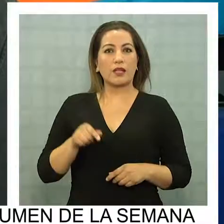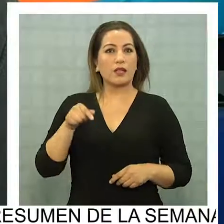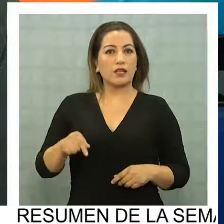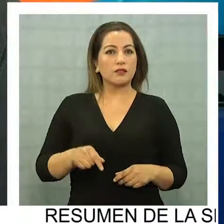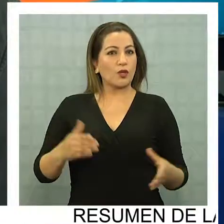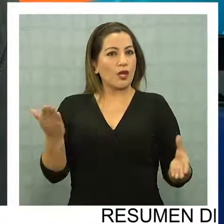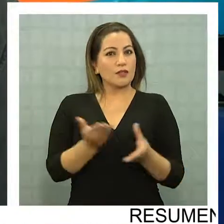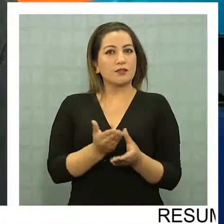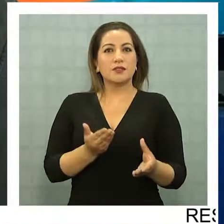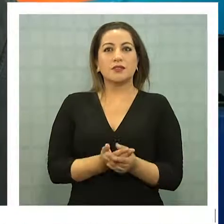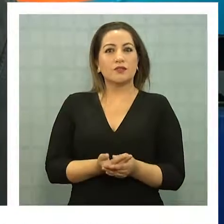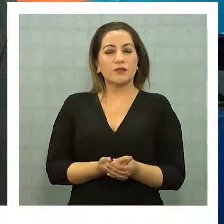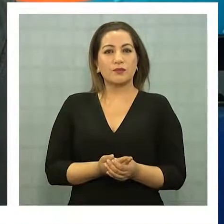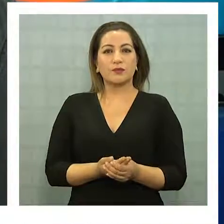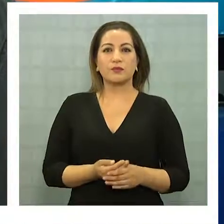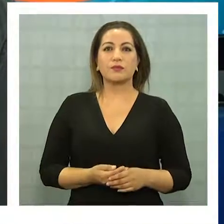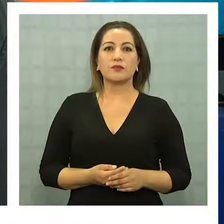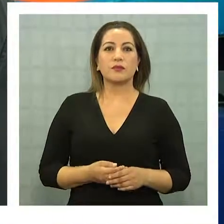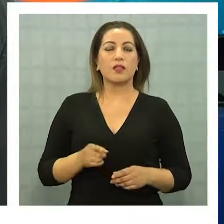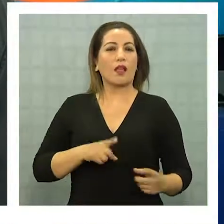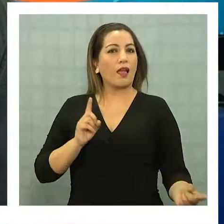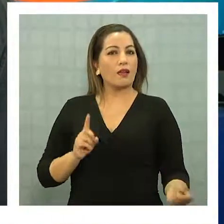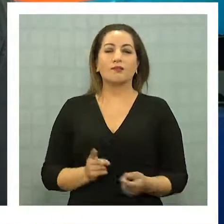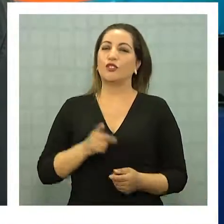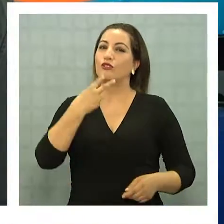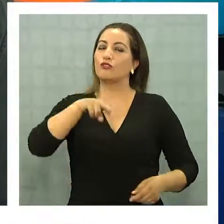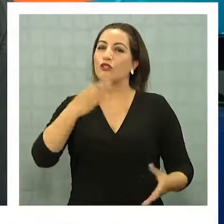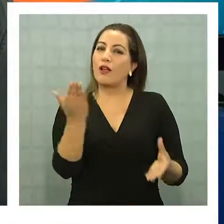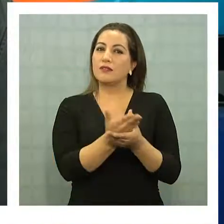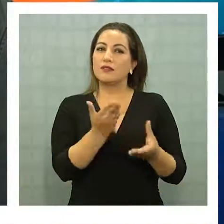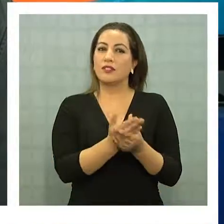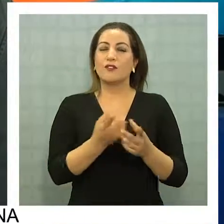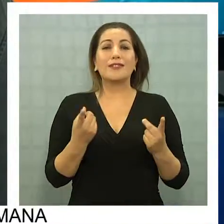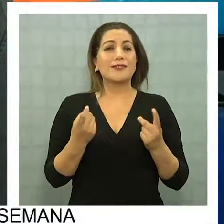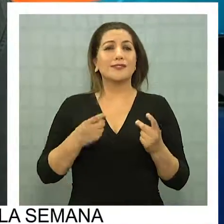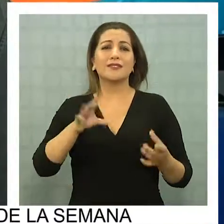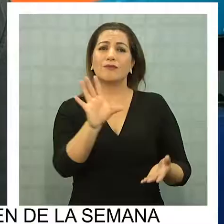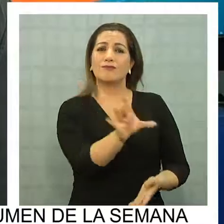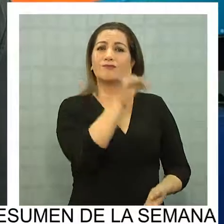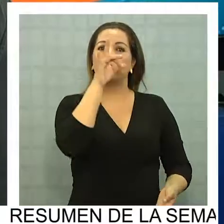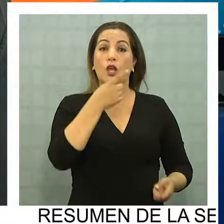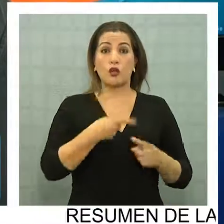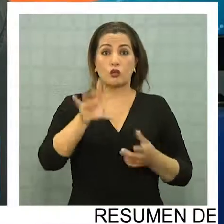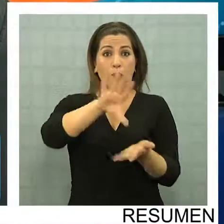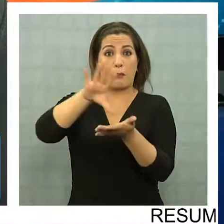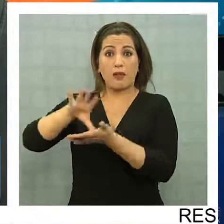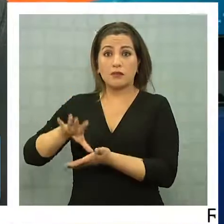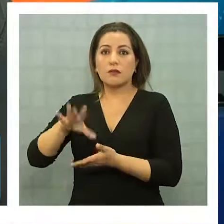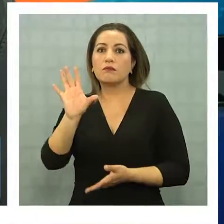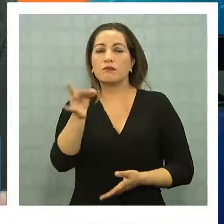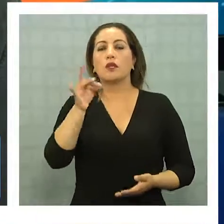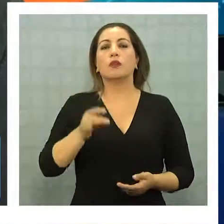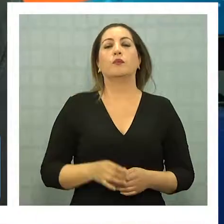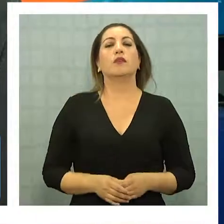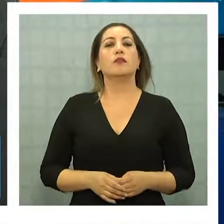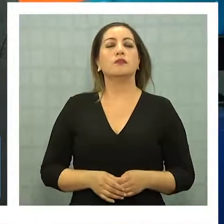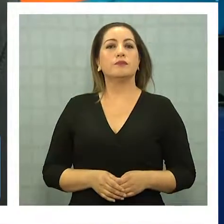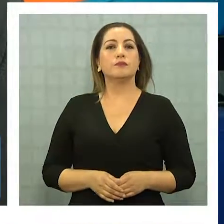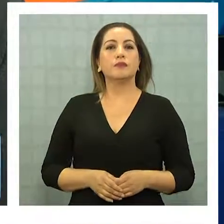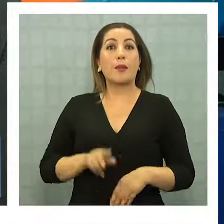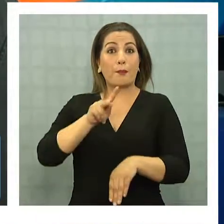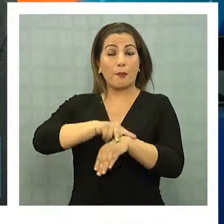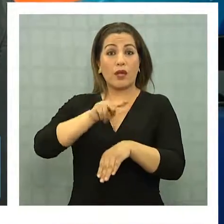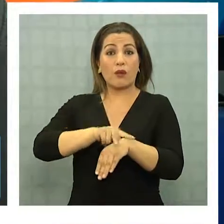esos archivos tienen que ser encontrados. En otros países se han encontrado y eso ayuda. En Paraguay, por